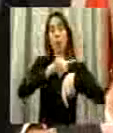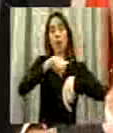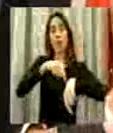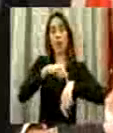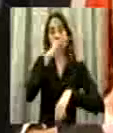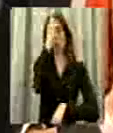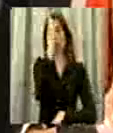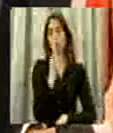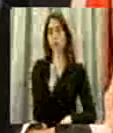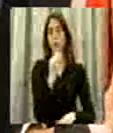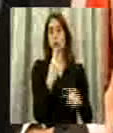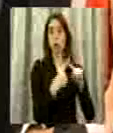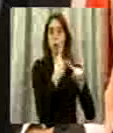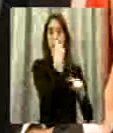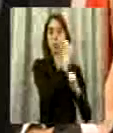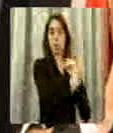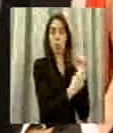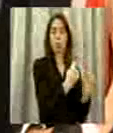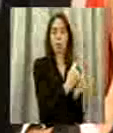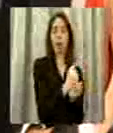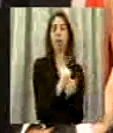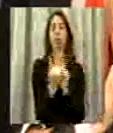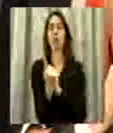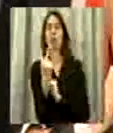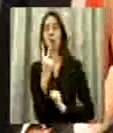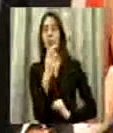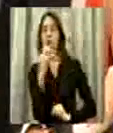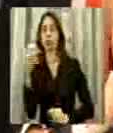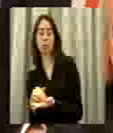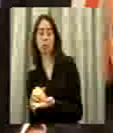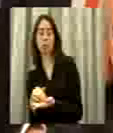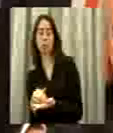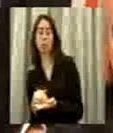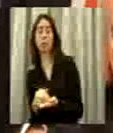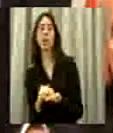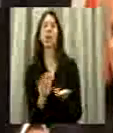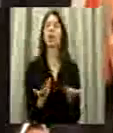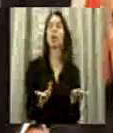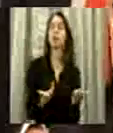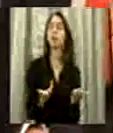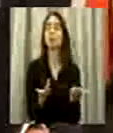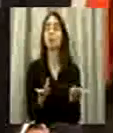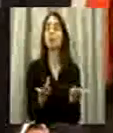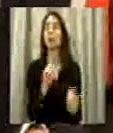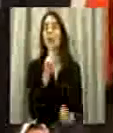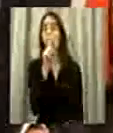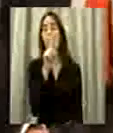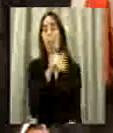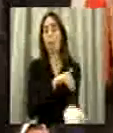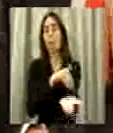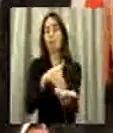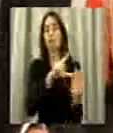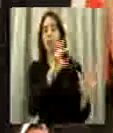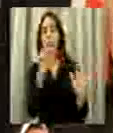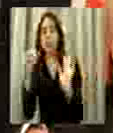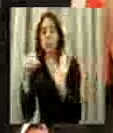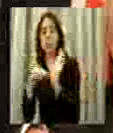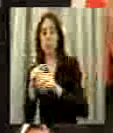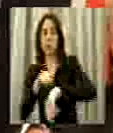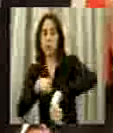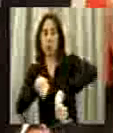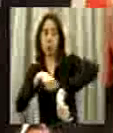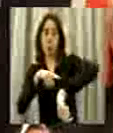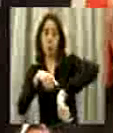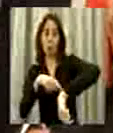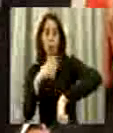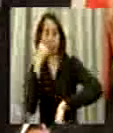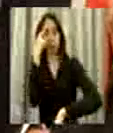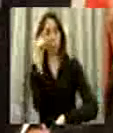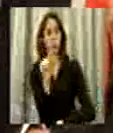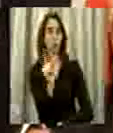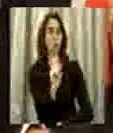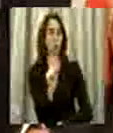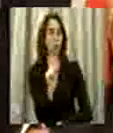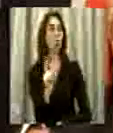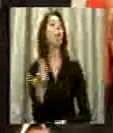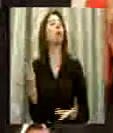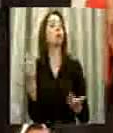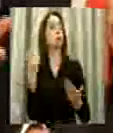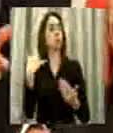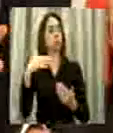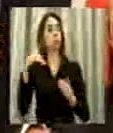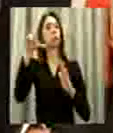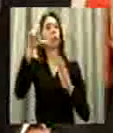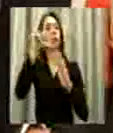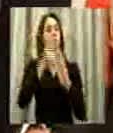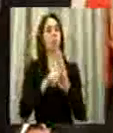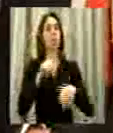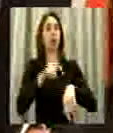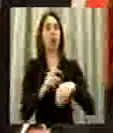año, en 200.000, estamos hablando de, ¿no es cierto?, 1.800.000 horas, no es poco, de reducción de horas extra.